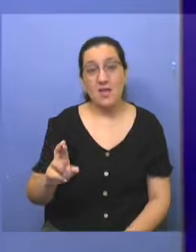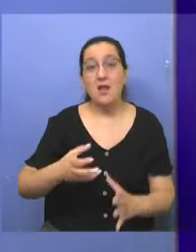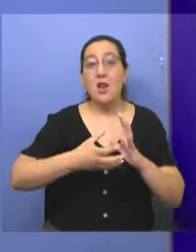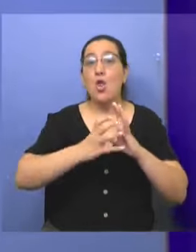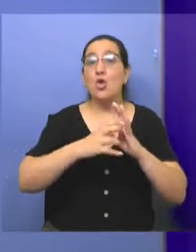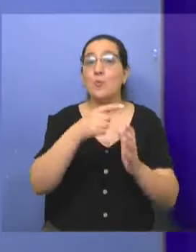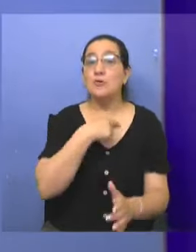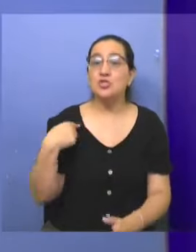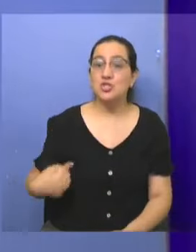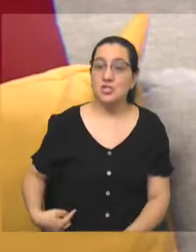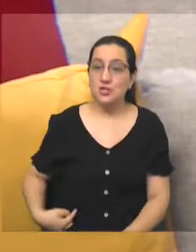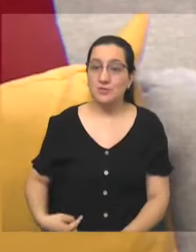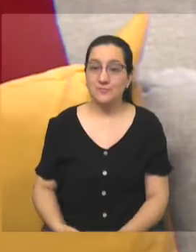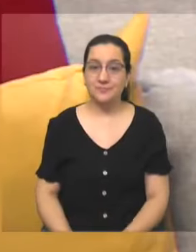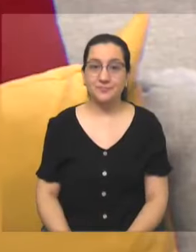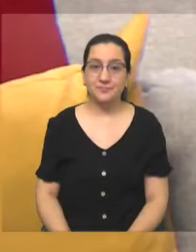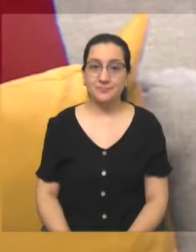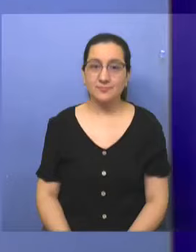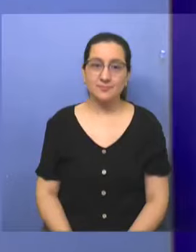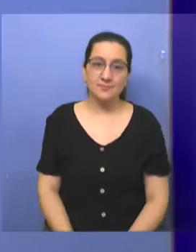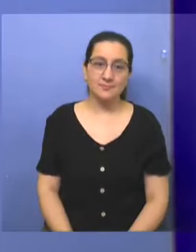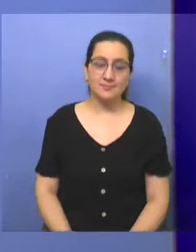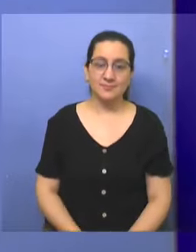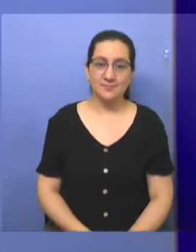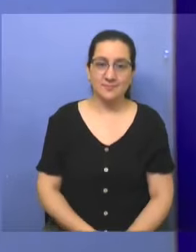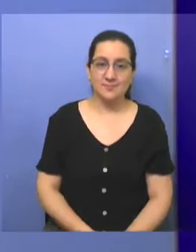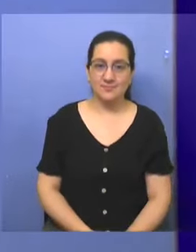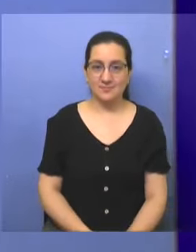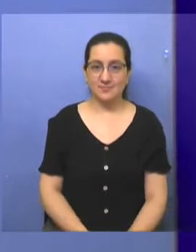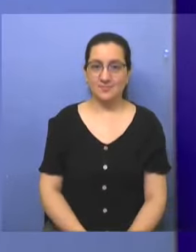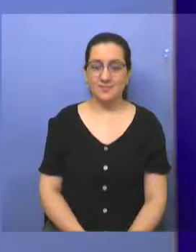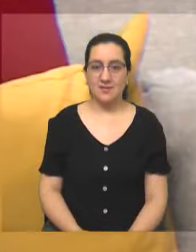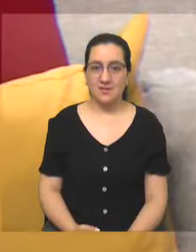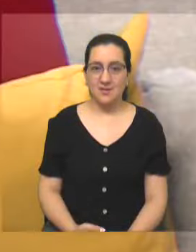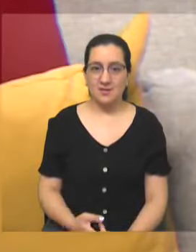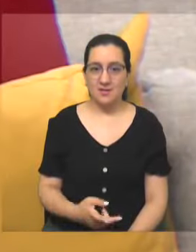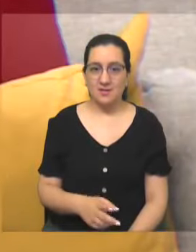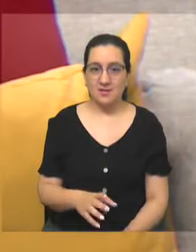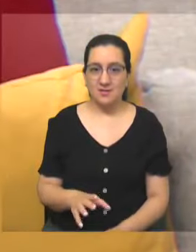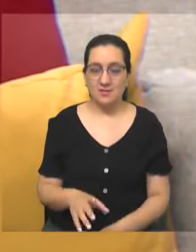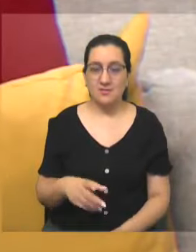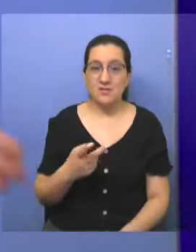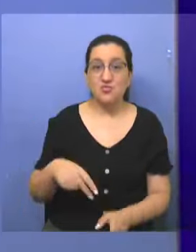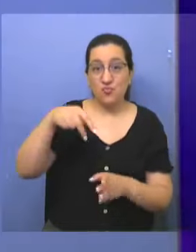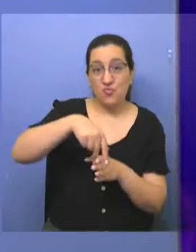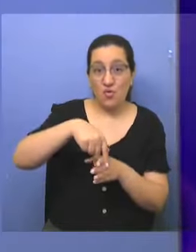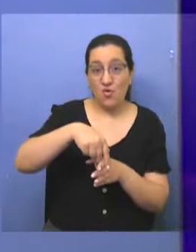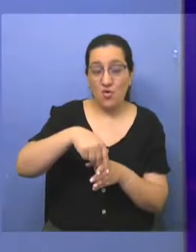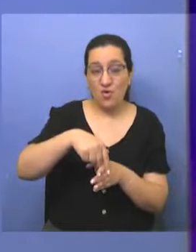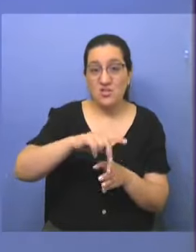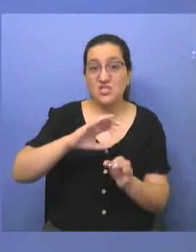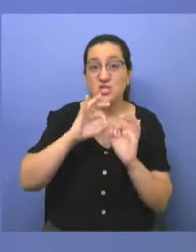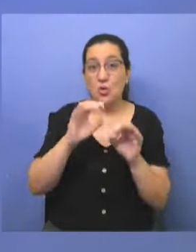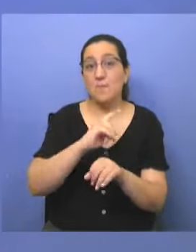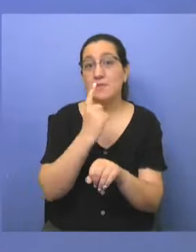Ya, ¿no es la que llegó primera? Claro, sí. Claro, garronera. Garronera. Se subió arriba del buey en la carrera. Justamente. Y llegó primera. Cuando iba a